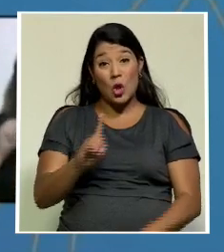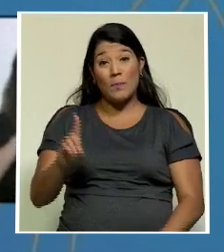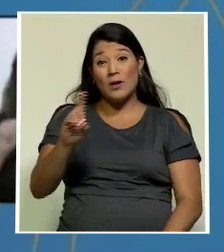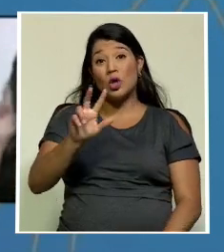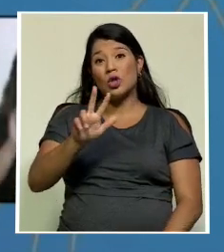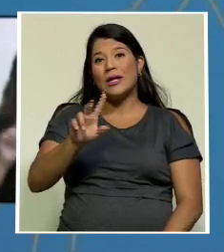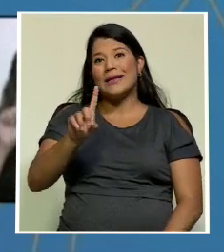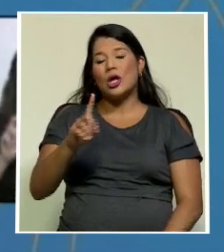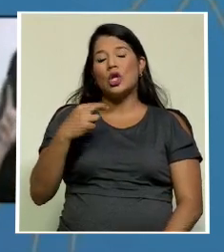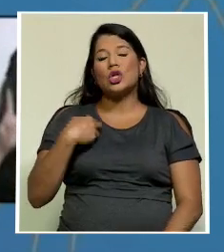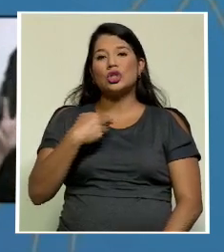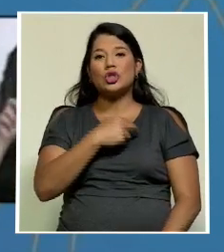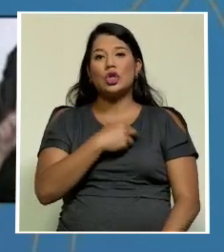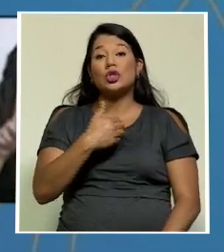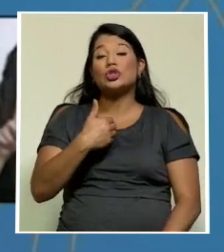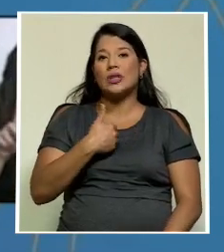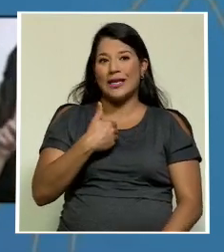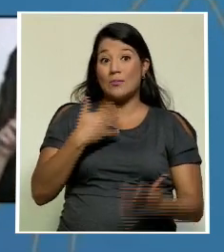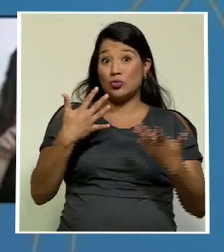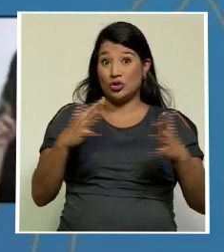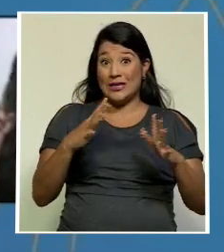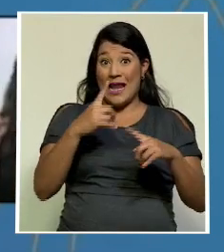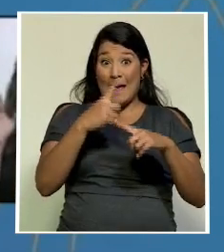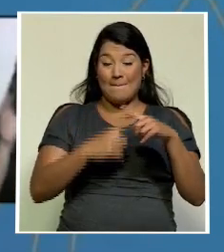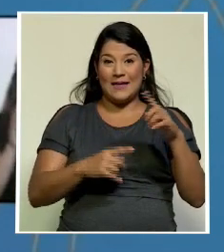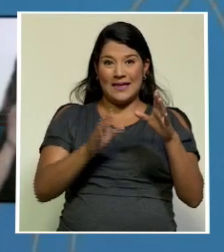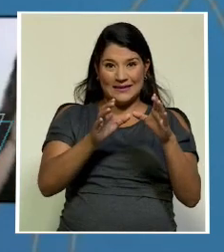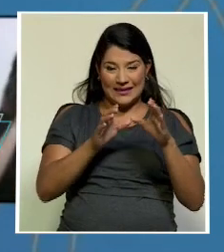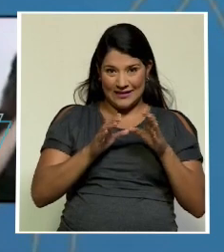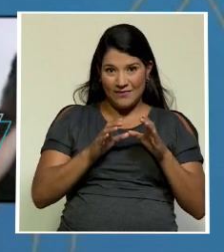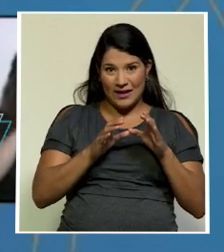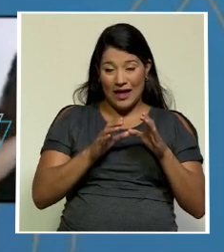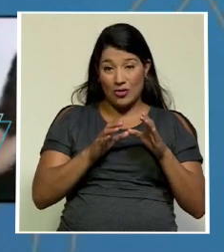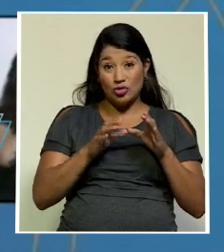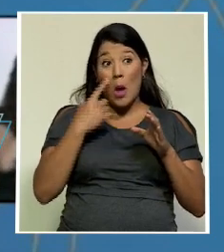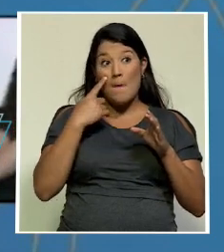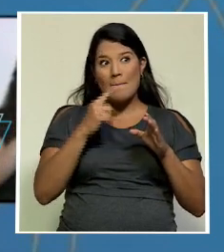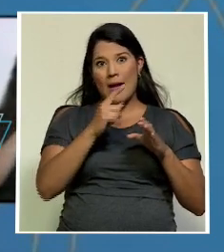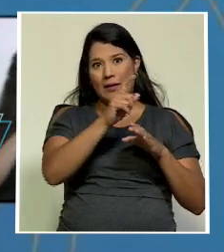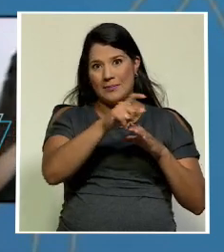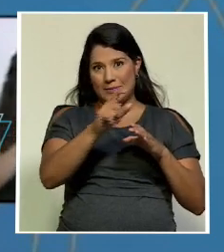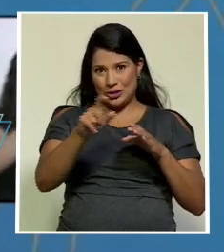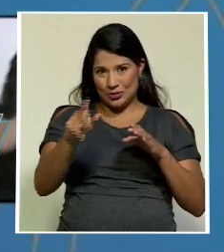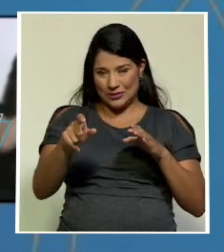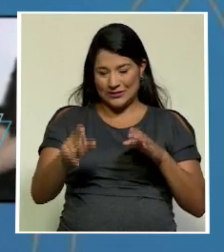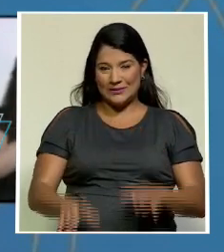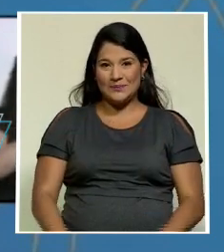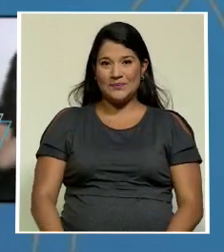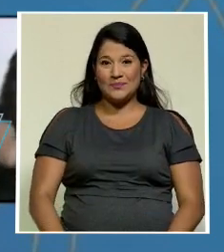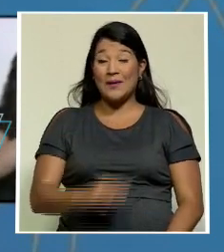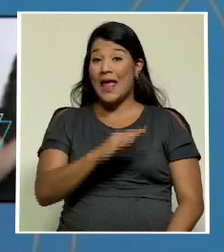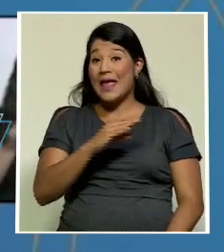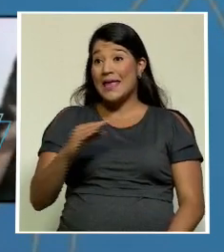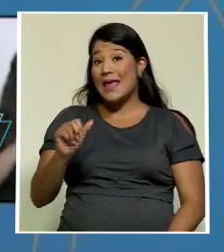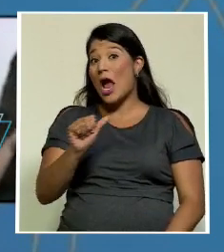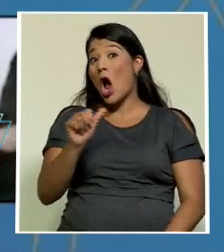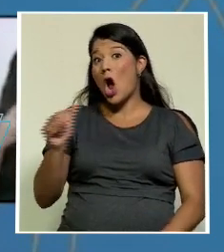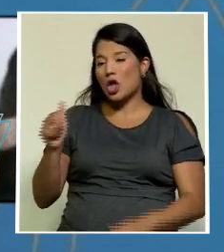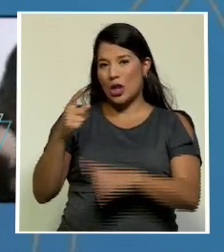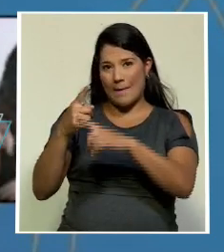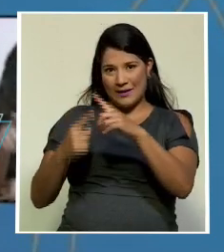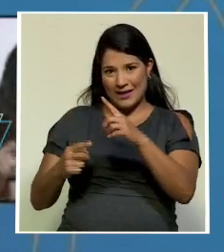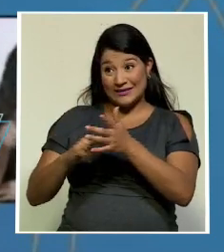la mitad de los certificados generados para estas personas. Y la otra mitad, que son